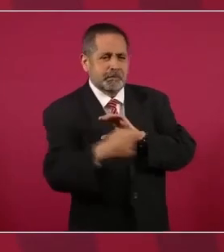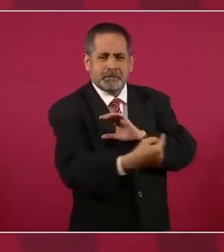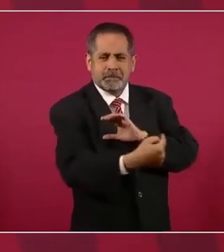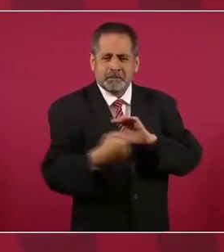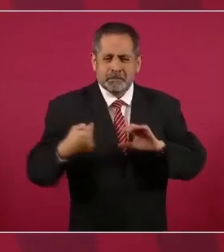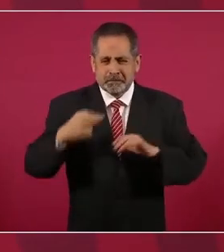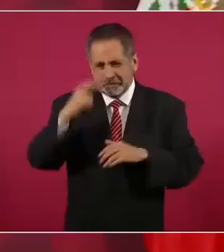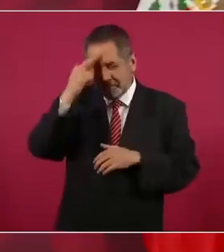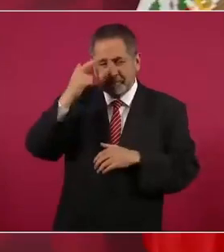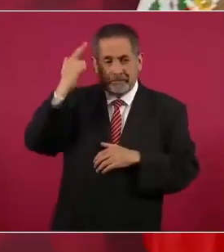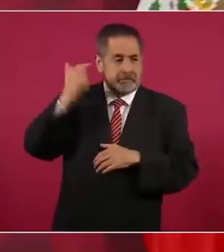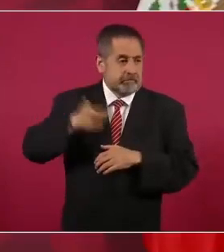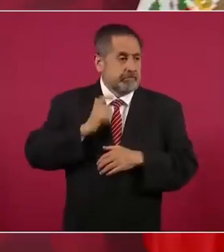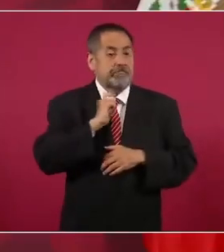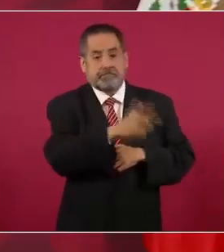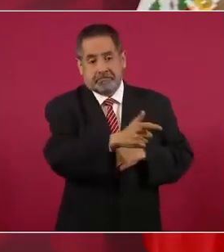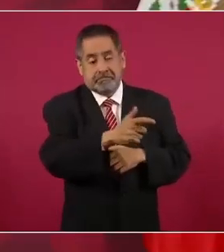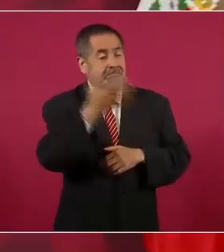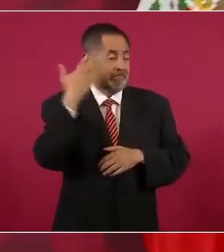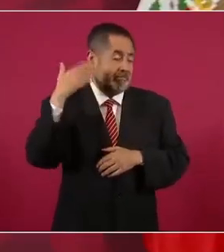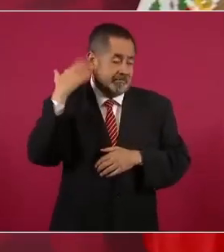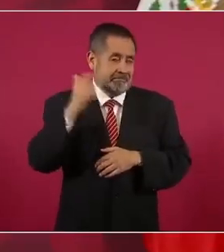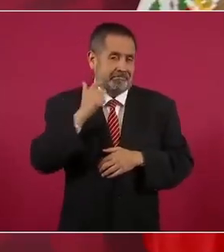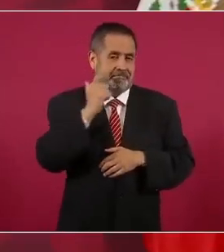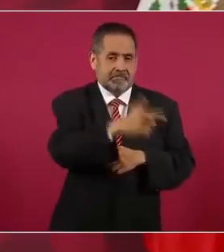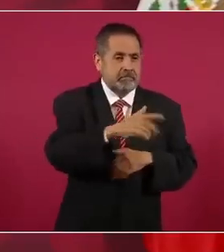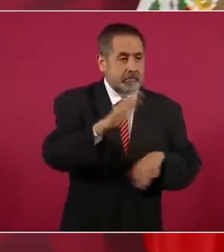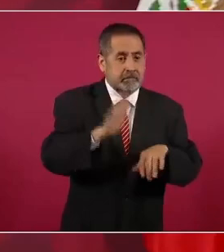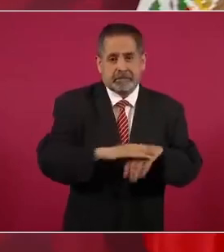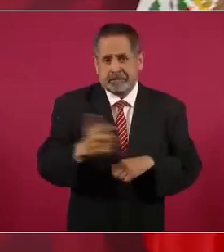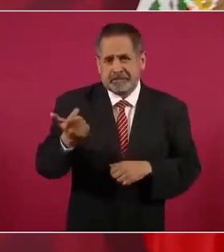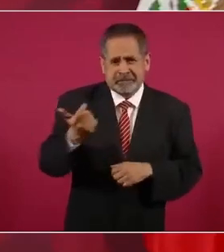que se contrataron con tarifas